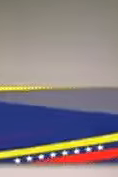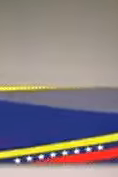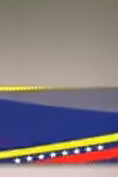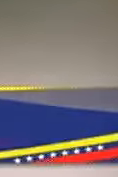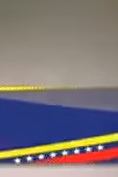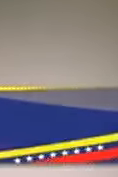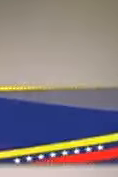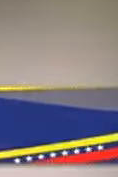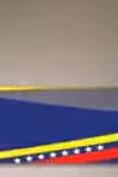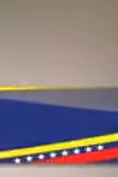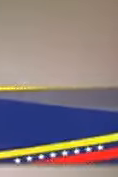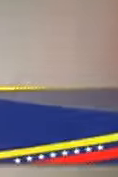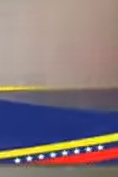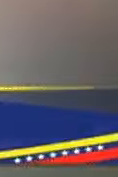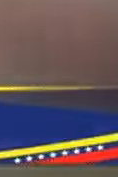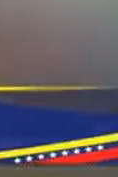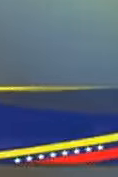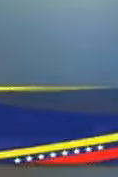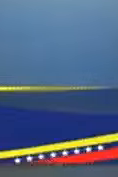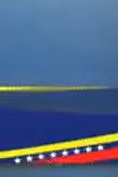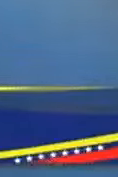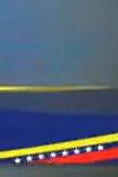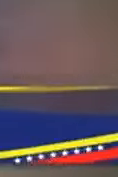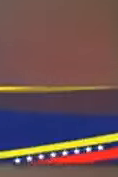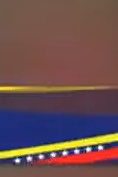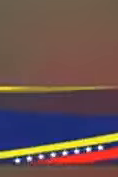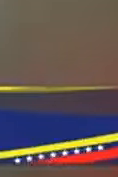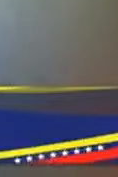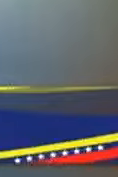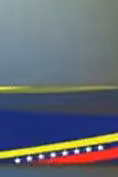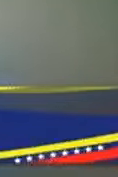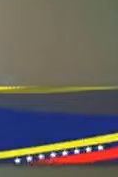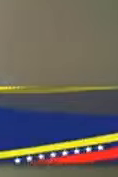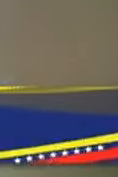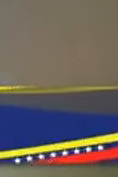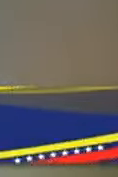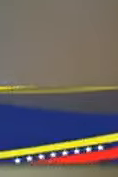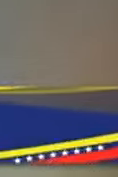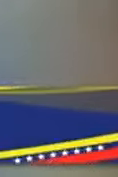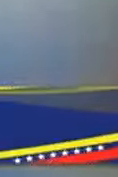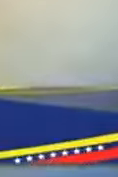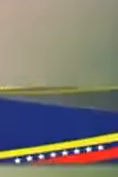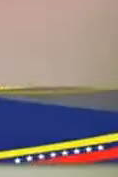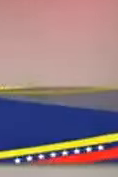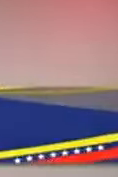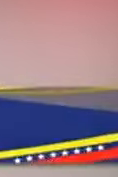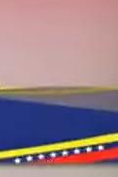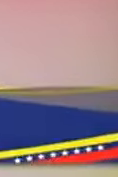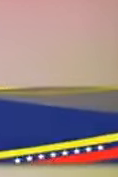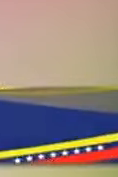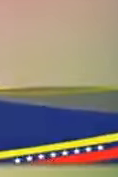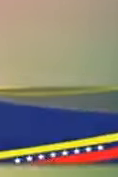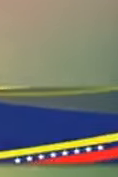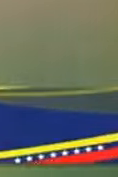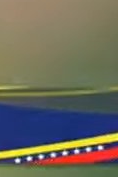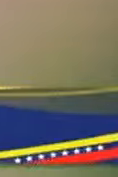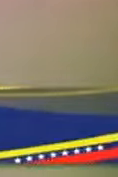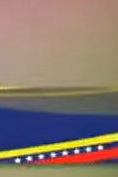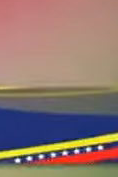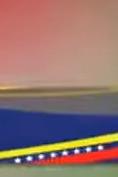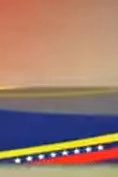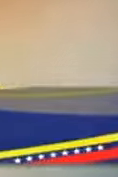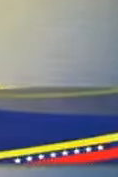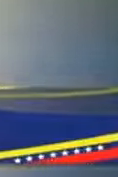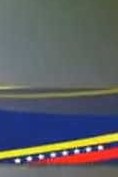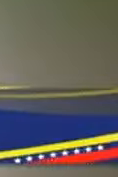la nación, como veíamos ayer en el municipio Sucre, en Petare. Además, vemos al presidente compartiendo con la población